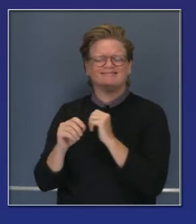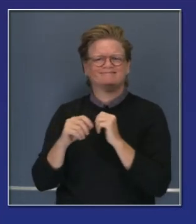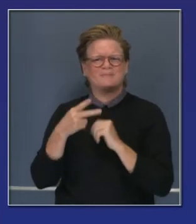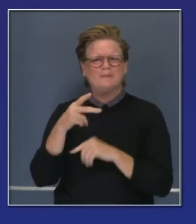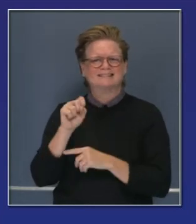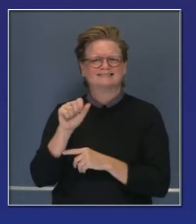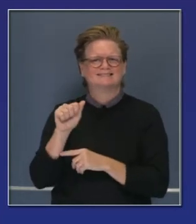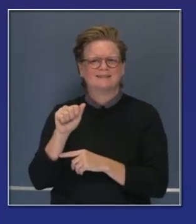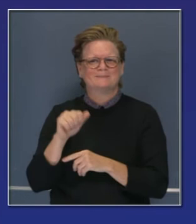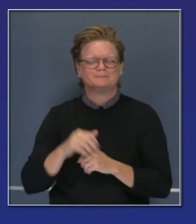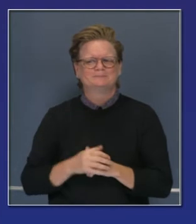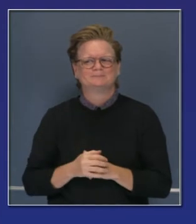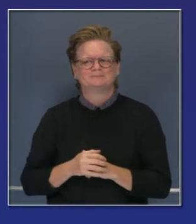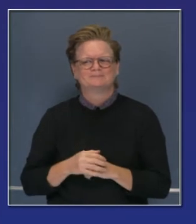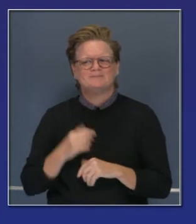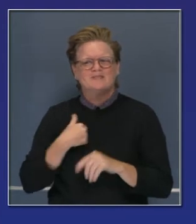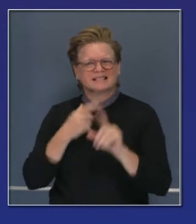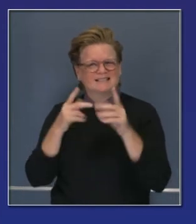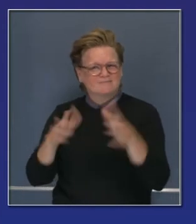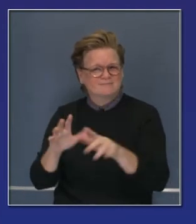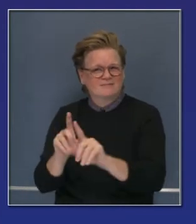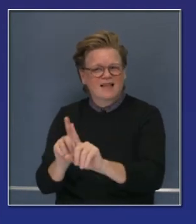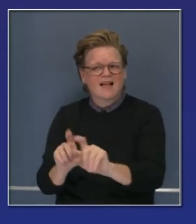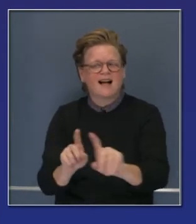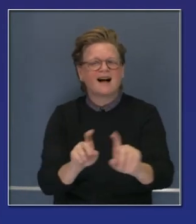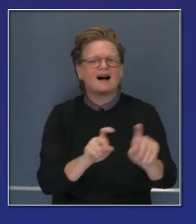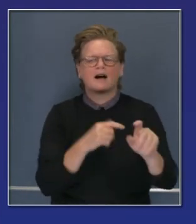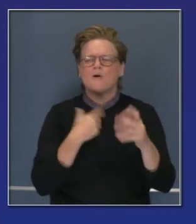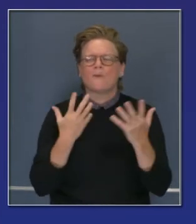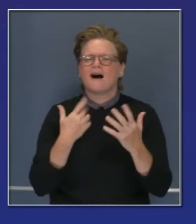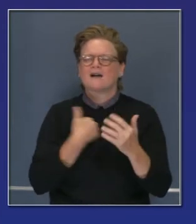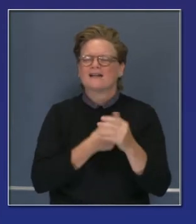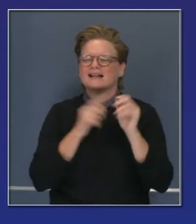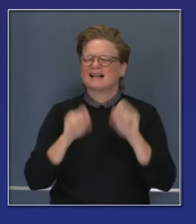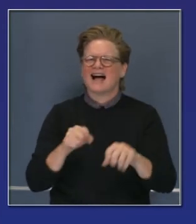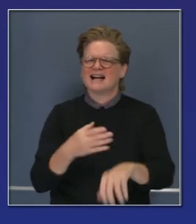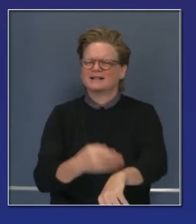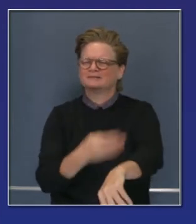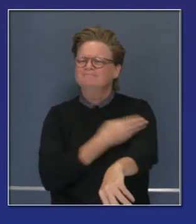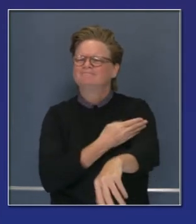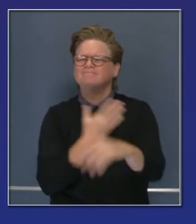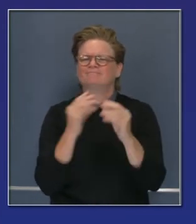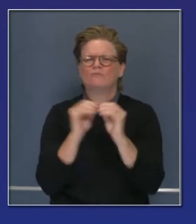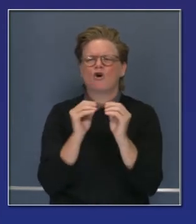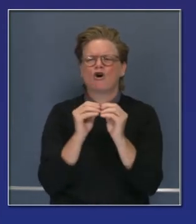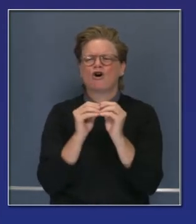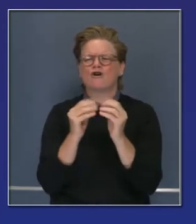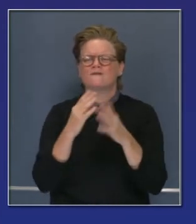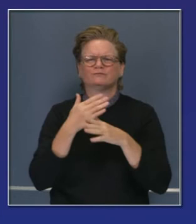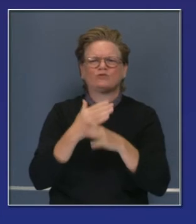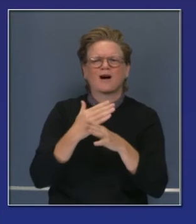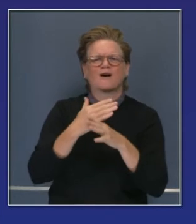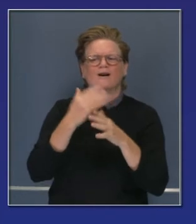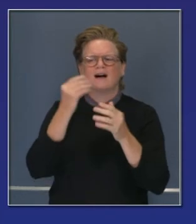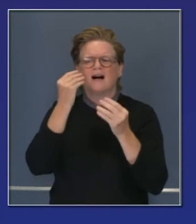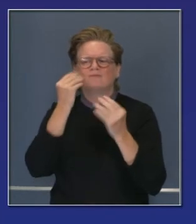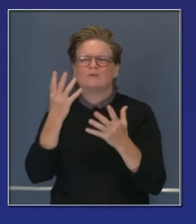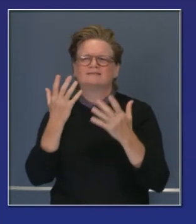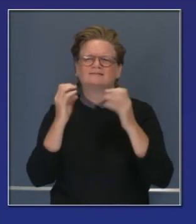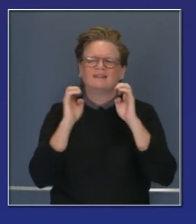pueden hacer ellos para llegar al siguiente nivel, empoderando a individuos con más información